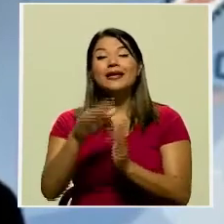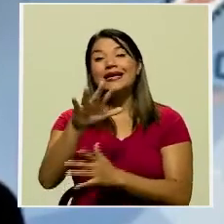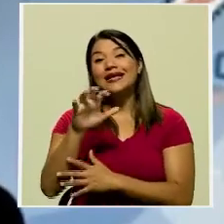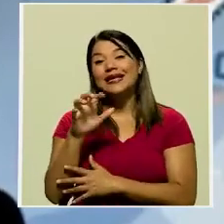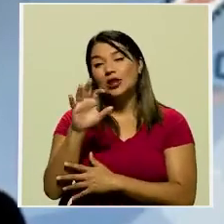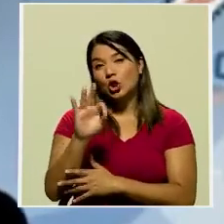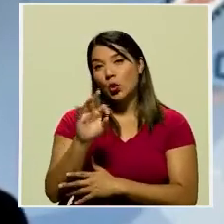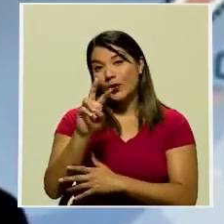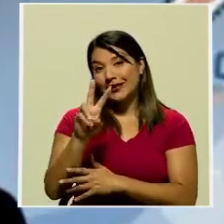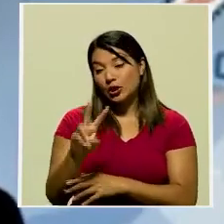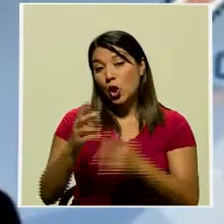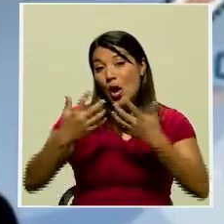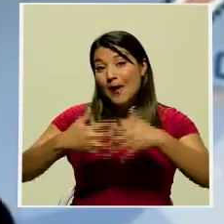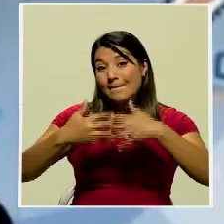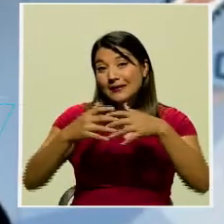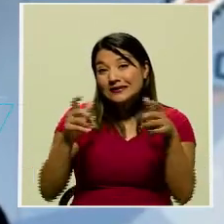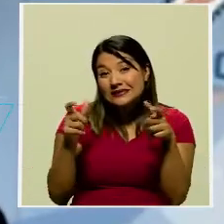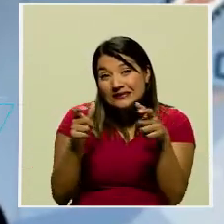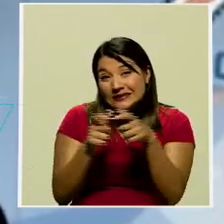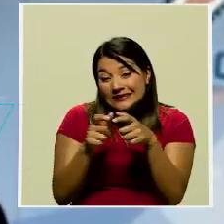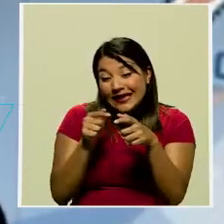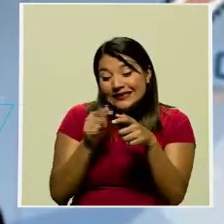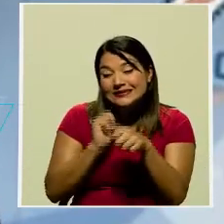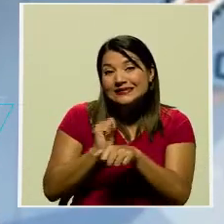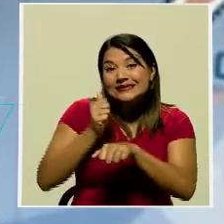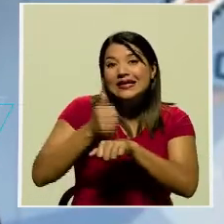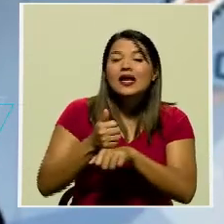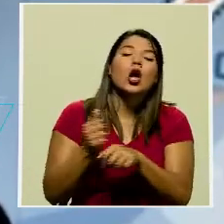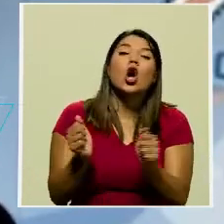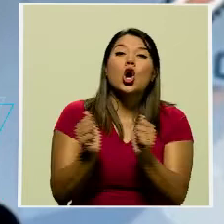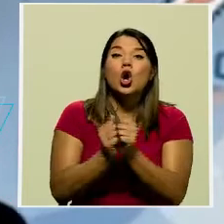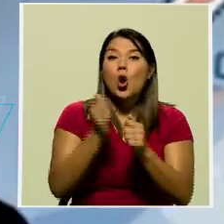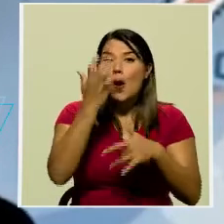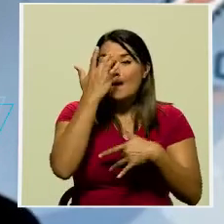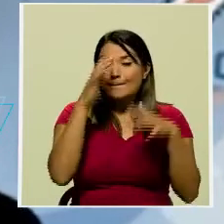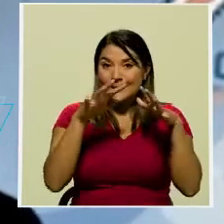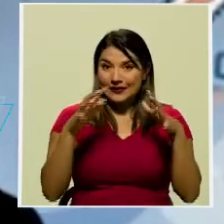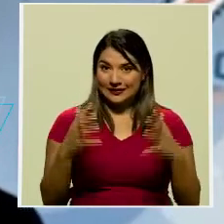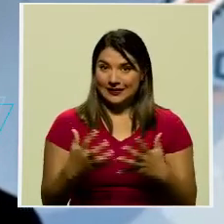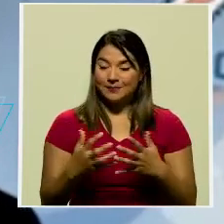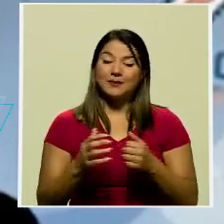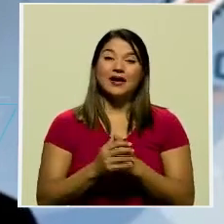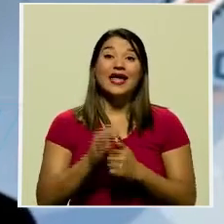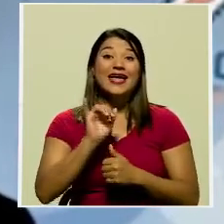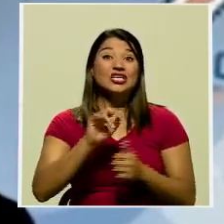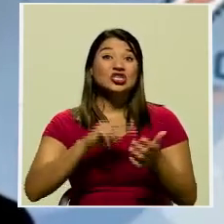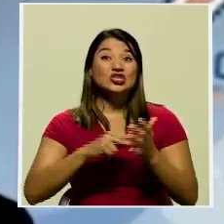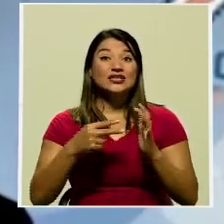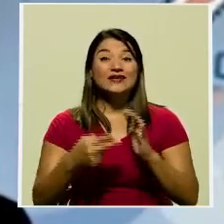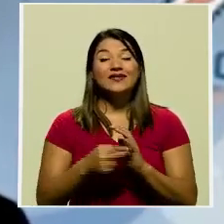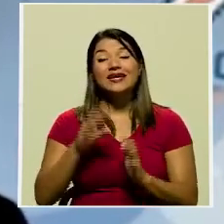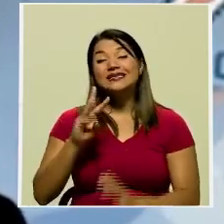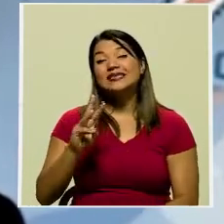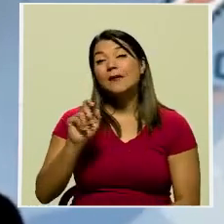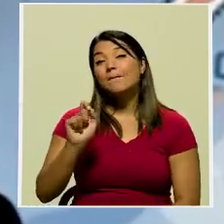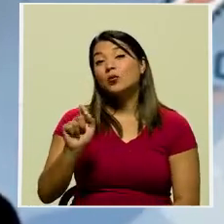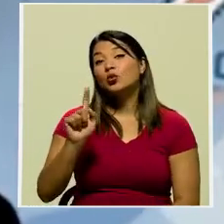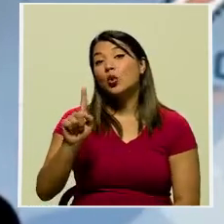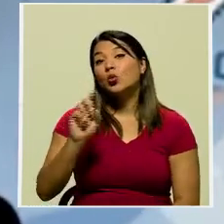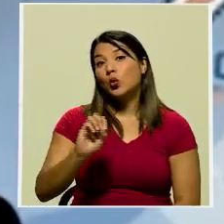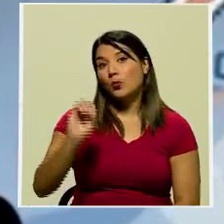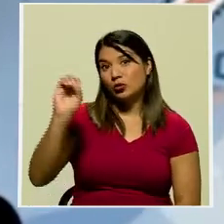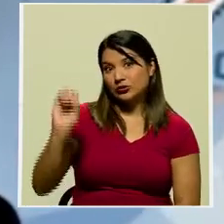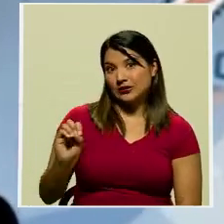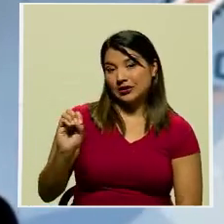22.592 microemprendimientos que empezaron a partir de la emergencia. Esto equivale a un 6.1% del